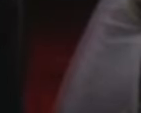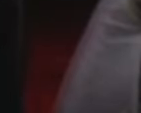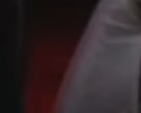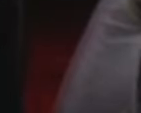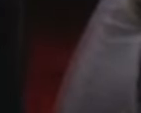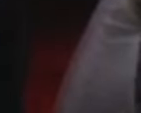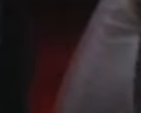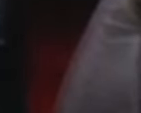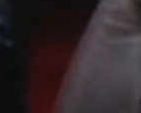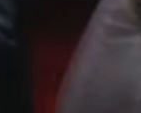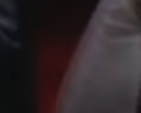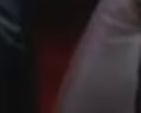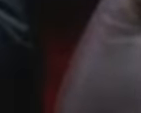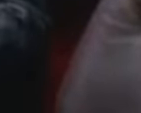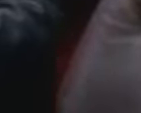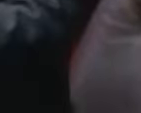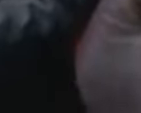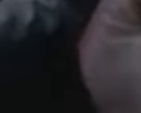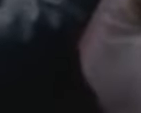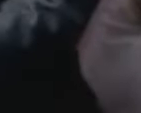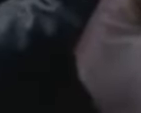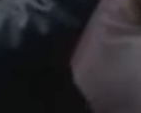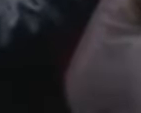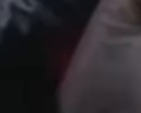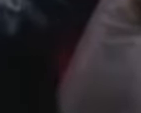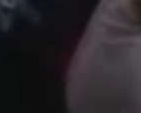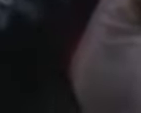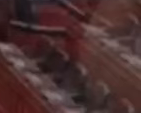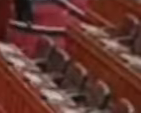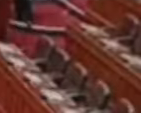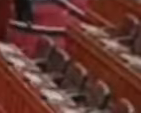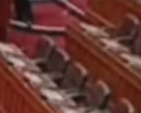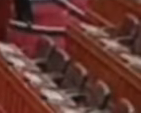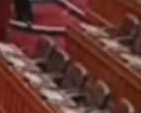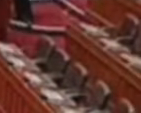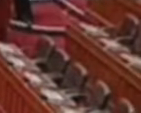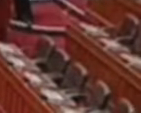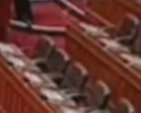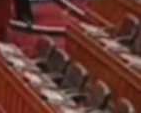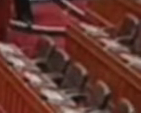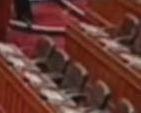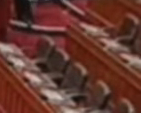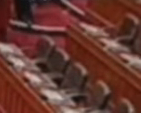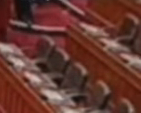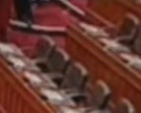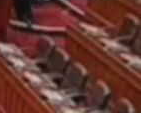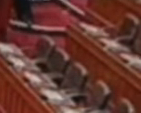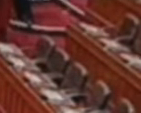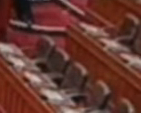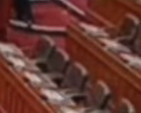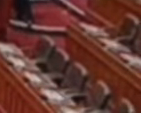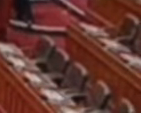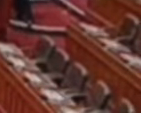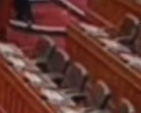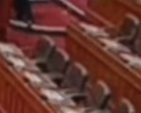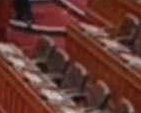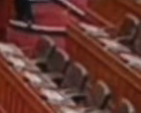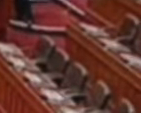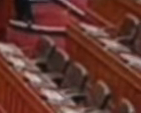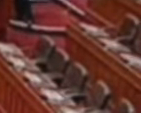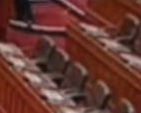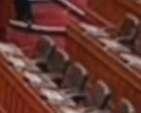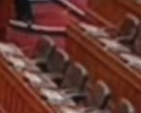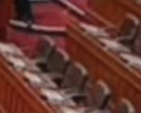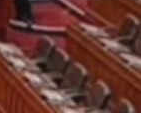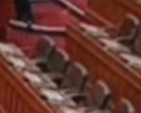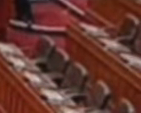el artículo 100 de la Constitución Política del Estado. Señores congresistas, Alegría García.